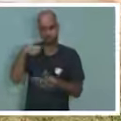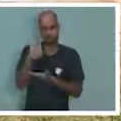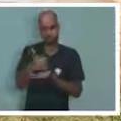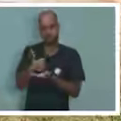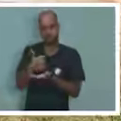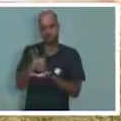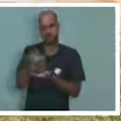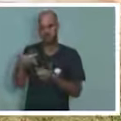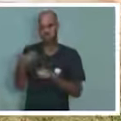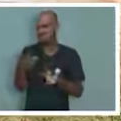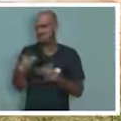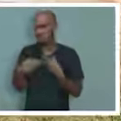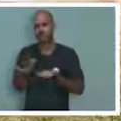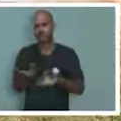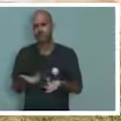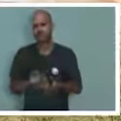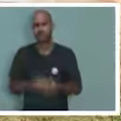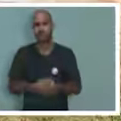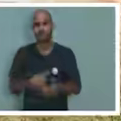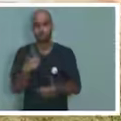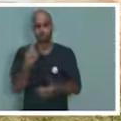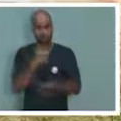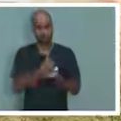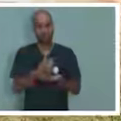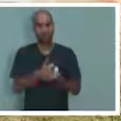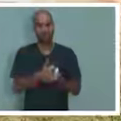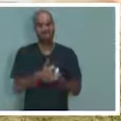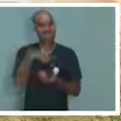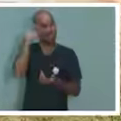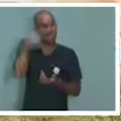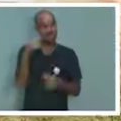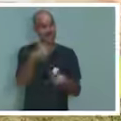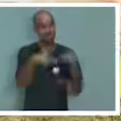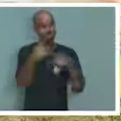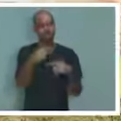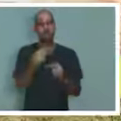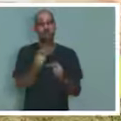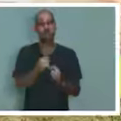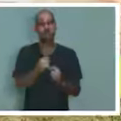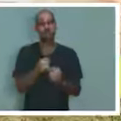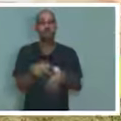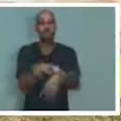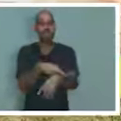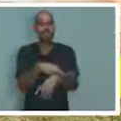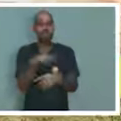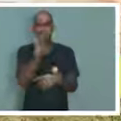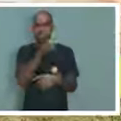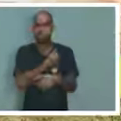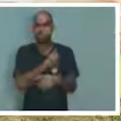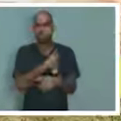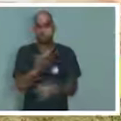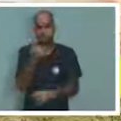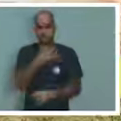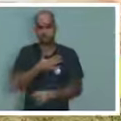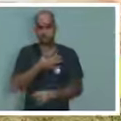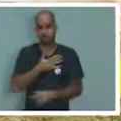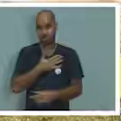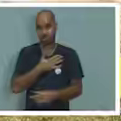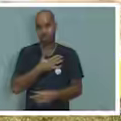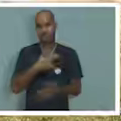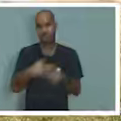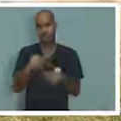es la UEB Genética El Jigüe. Nuestro centro es el centro núcleo de la única raza hecha